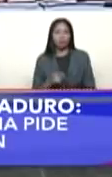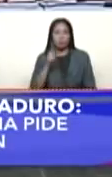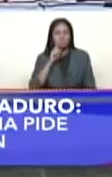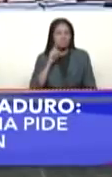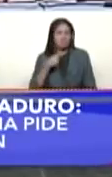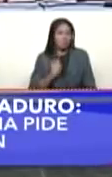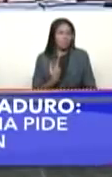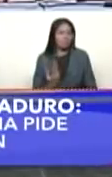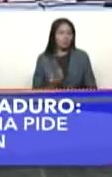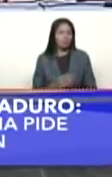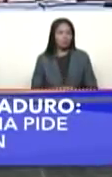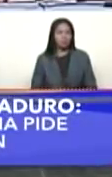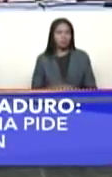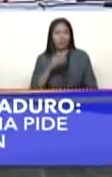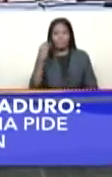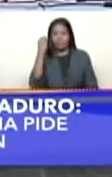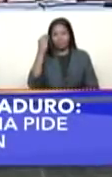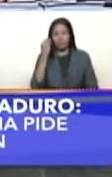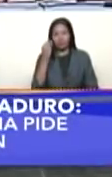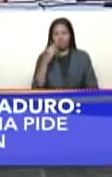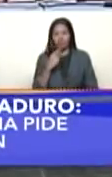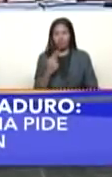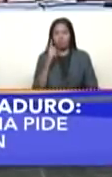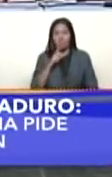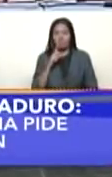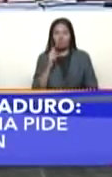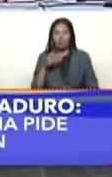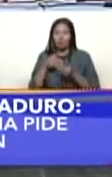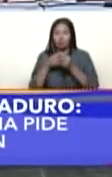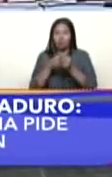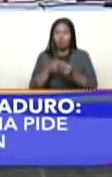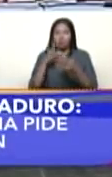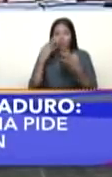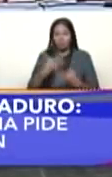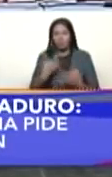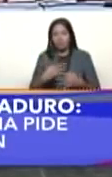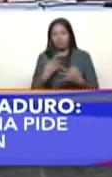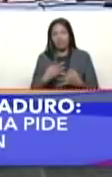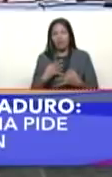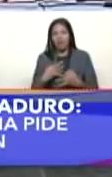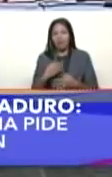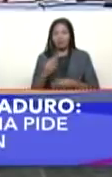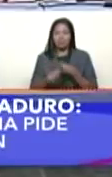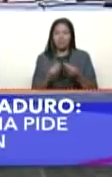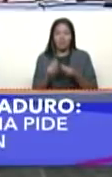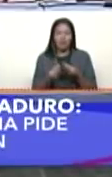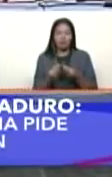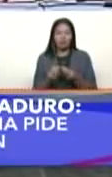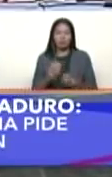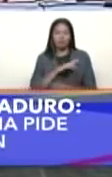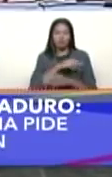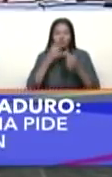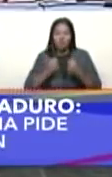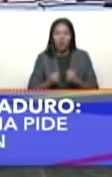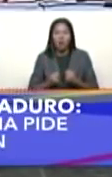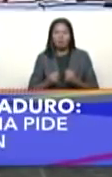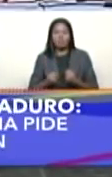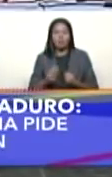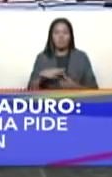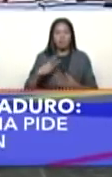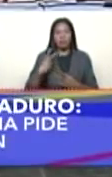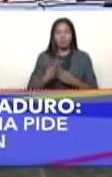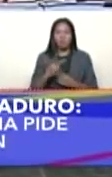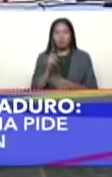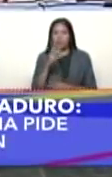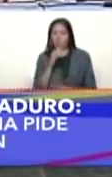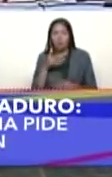mentiroso. Los liderazgos de verdad se hacen con coraje, con valentía. Si no, no eres